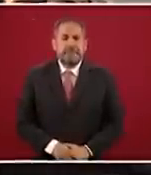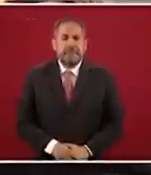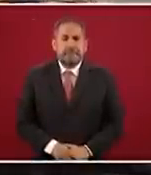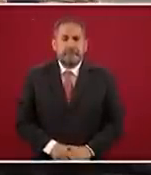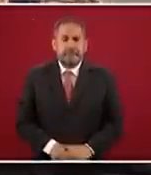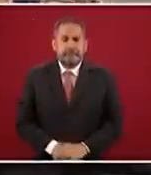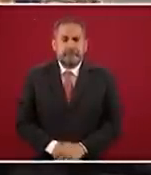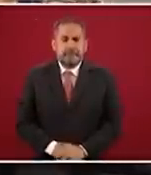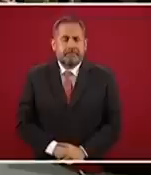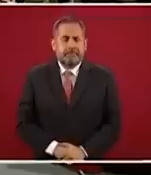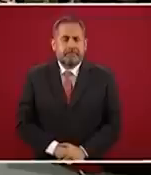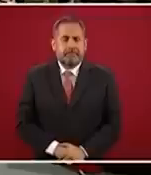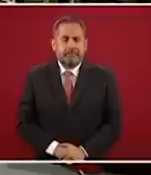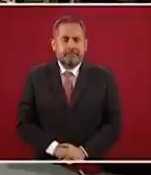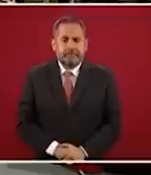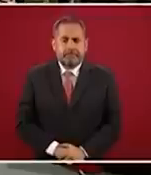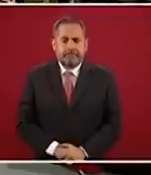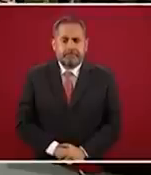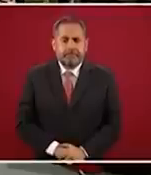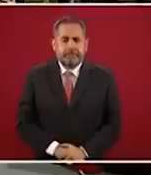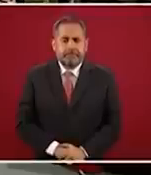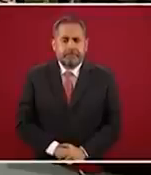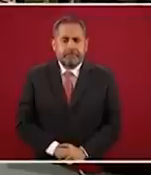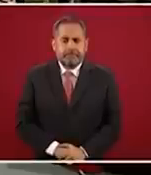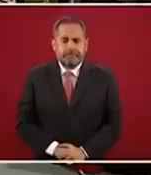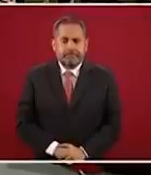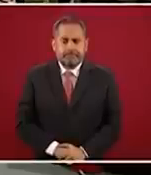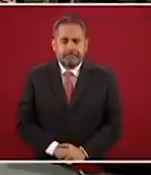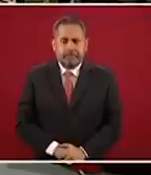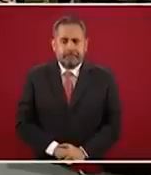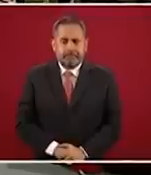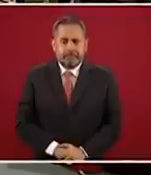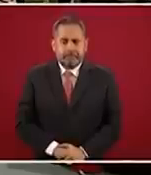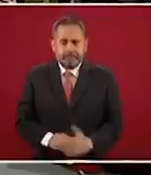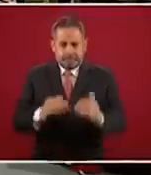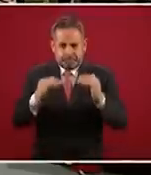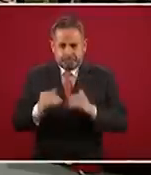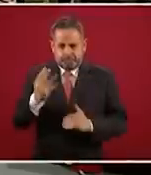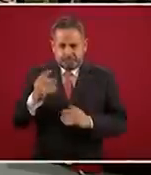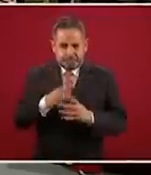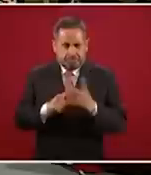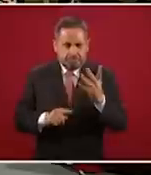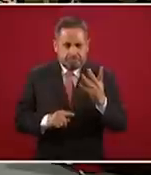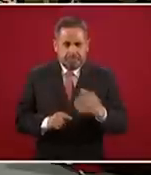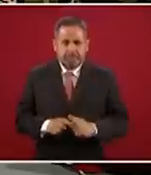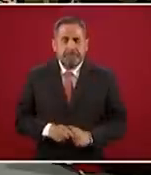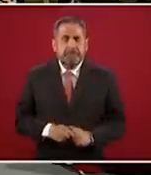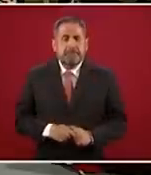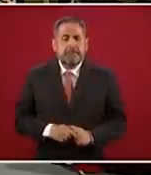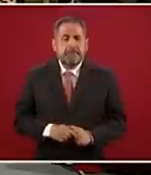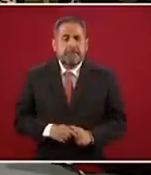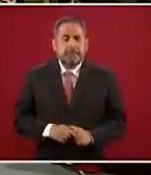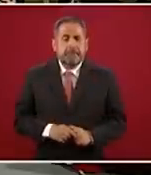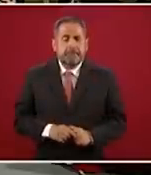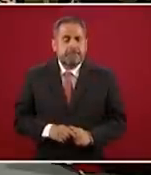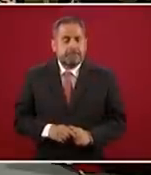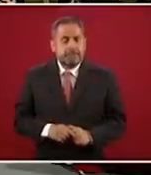Bueno, ya están los cuatro. Ahora sí, miren, como hay